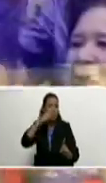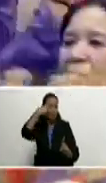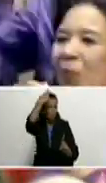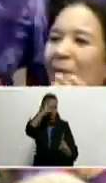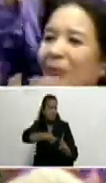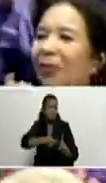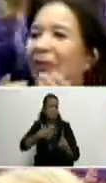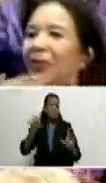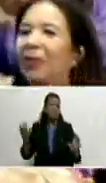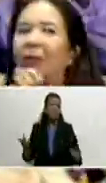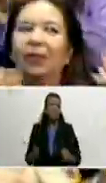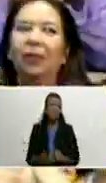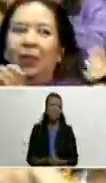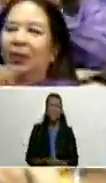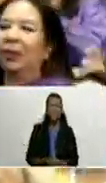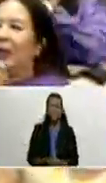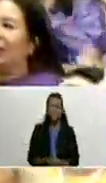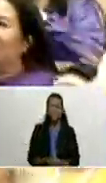¿Ah?